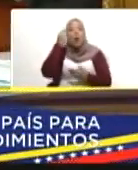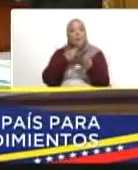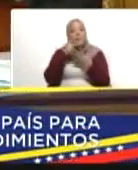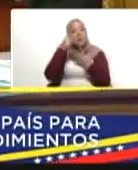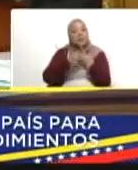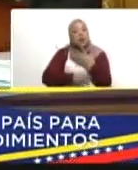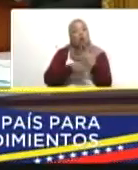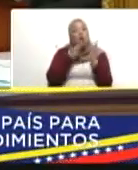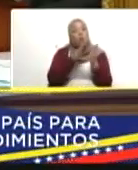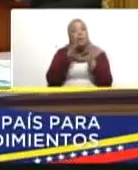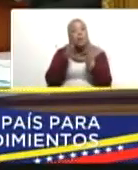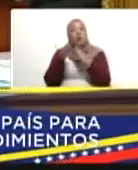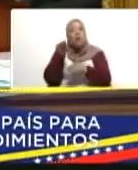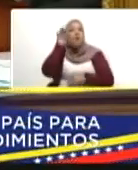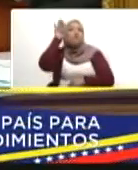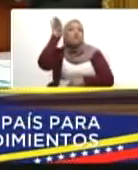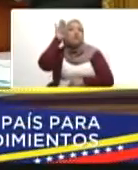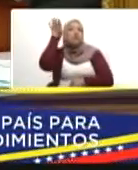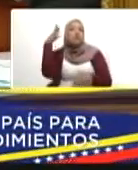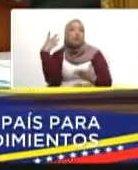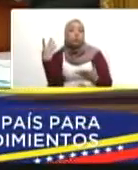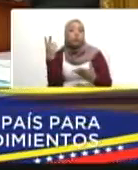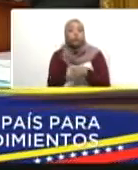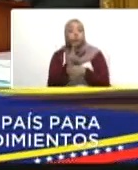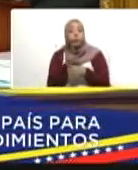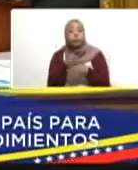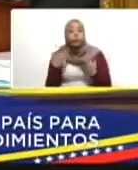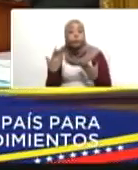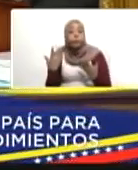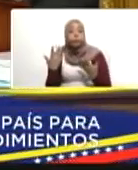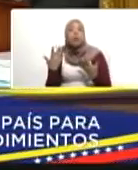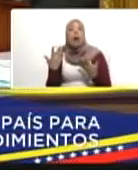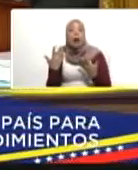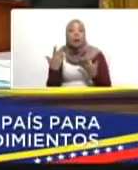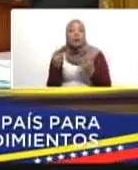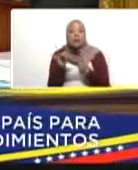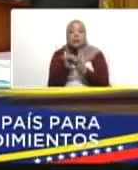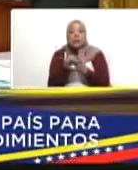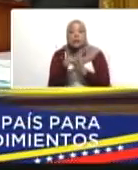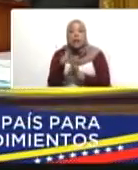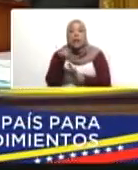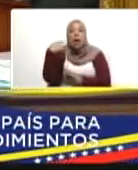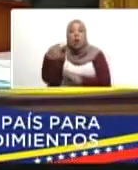futuro mediato y para el futuro de largo